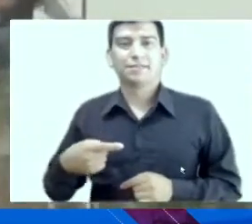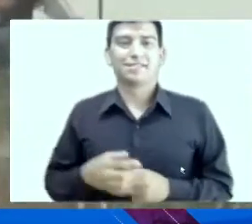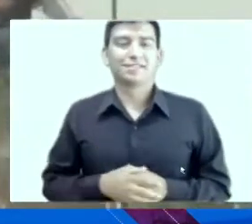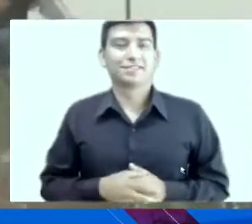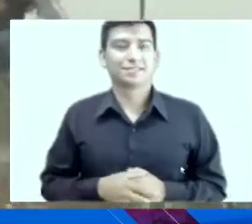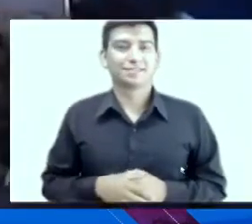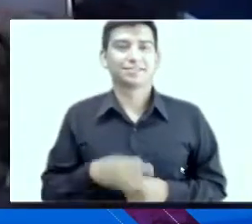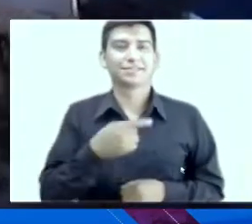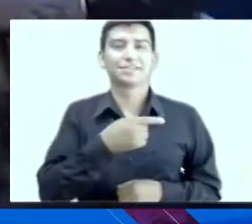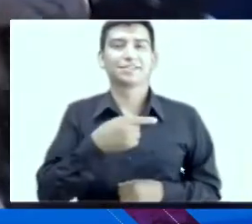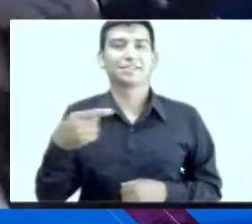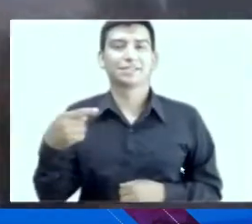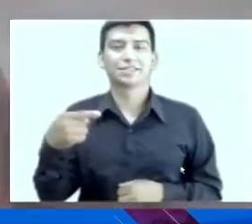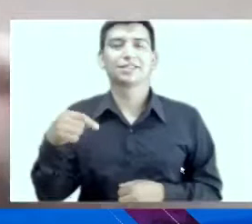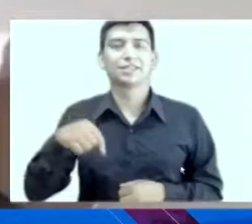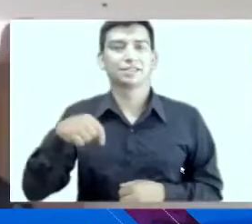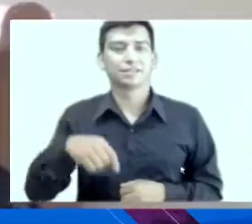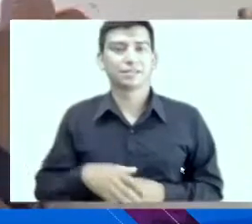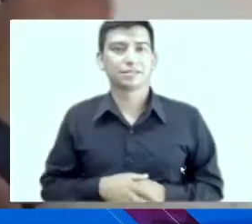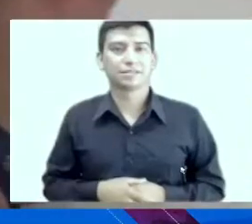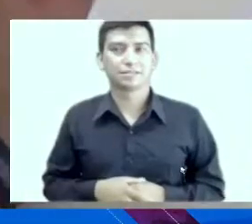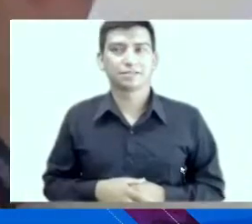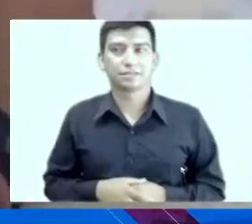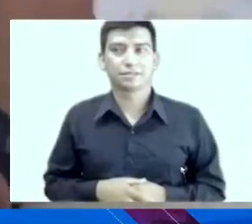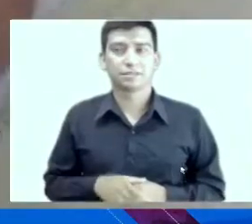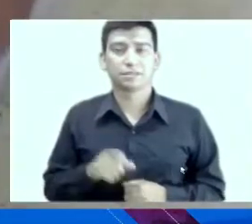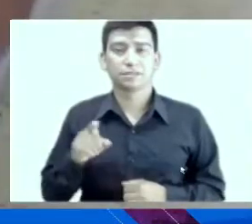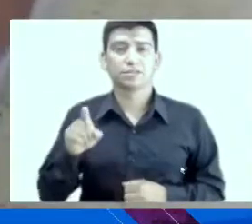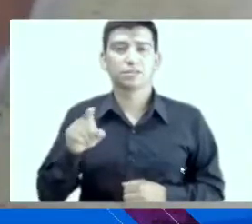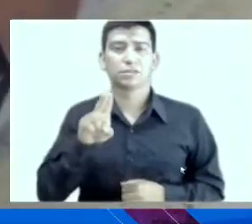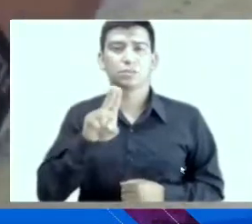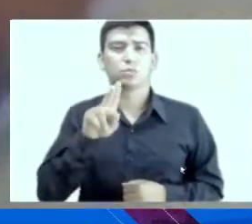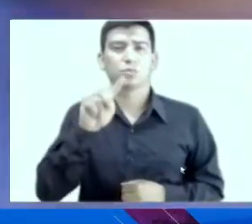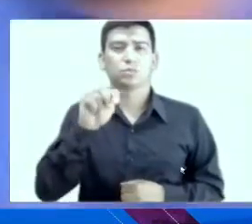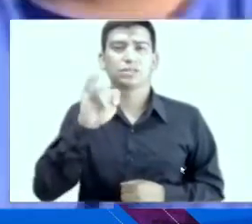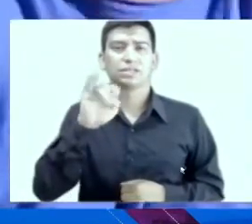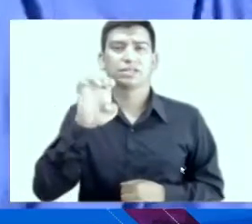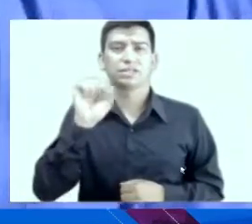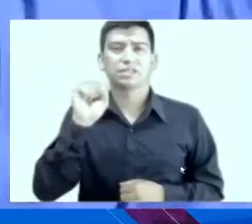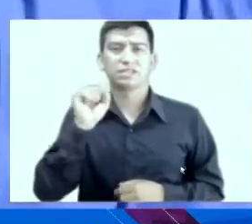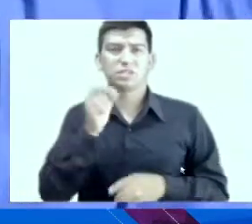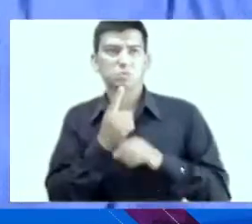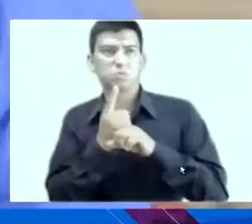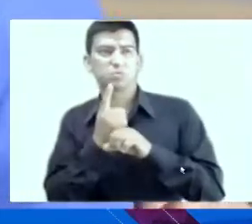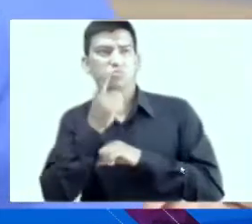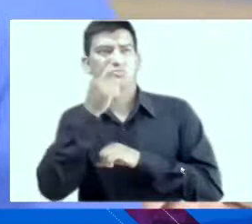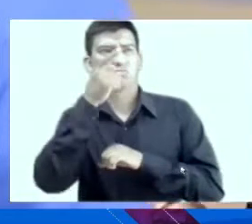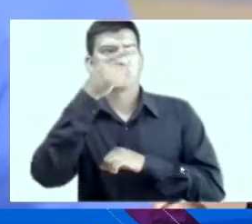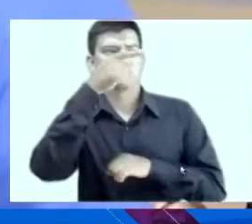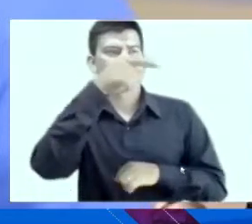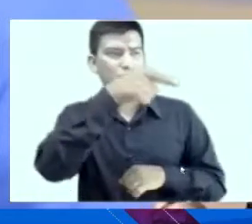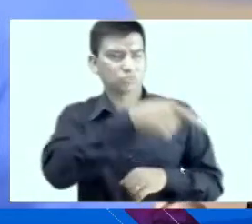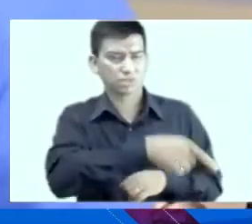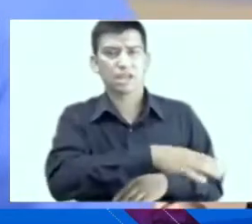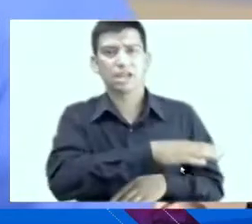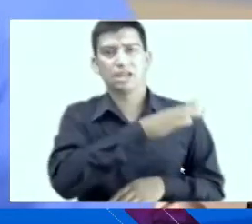mercado petrolero, es que los rebeldes hutíes lanzaron un misil desde Yemen hacia Emiratos Árabes Unidos,